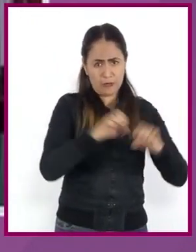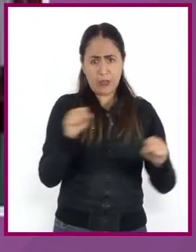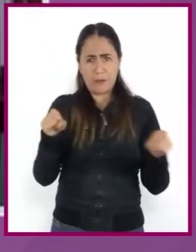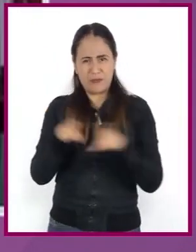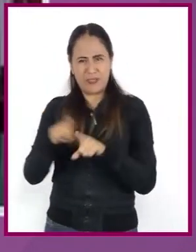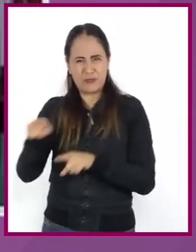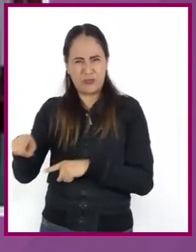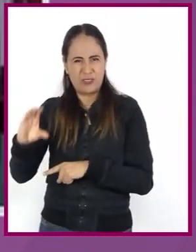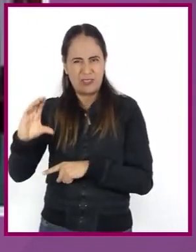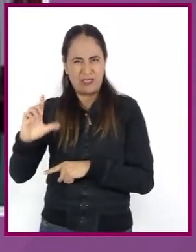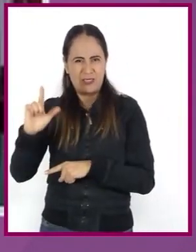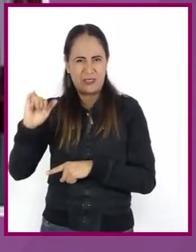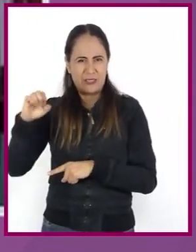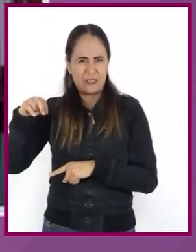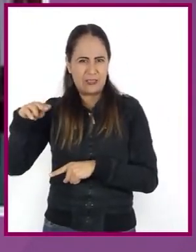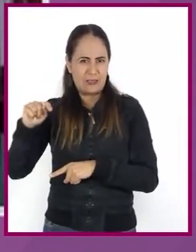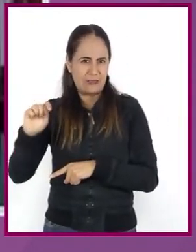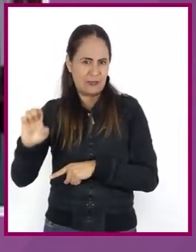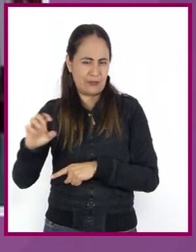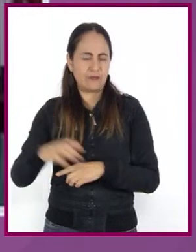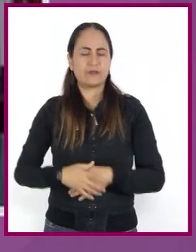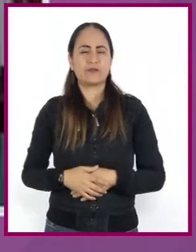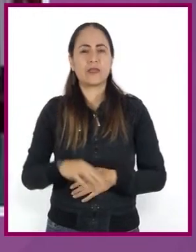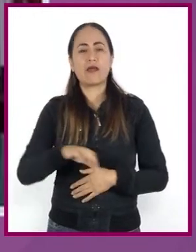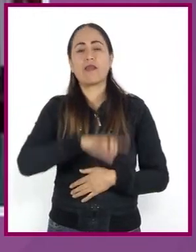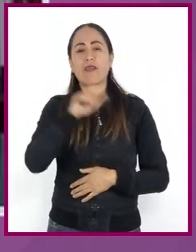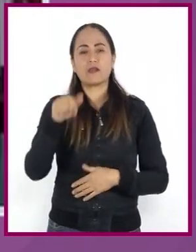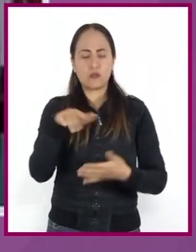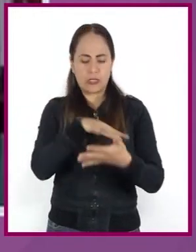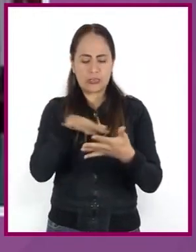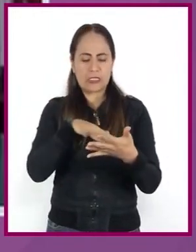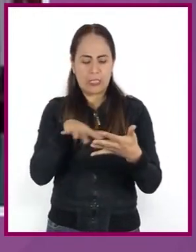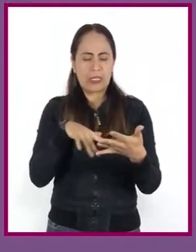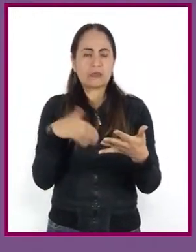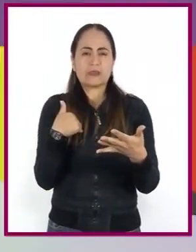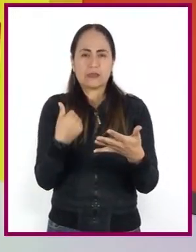del cliente, para una mejor lectura e ilustración.